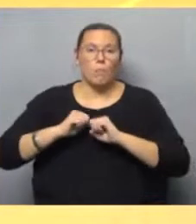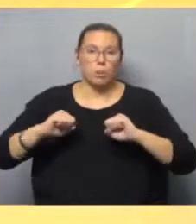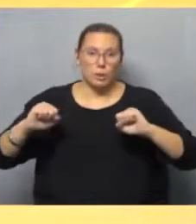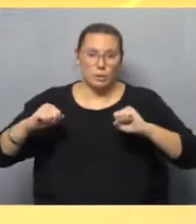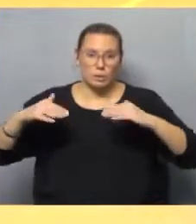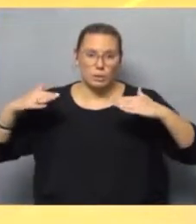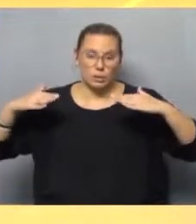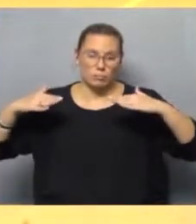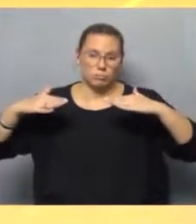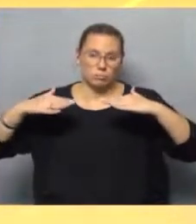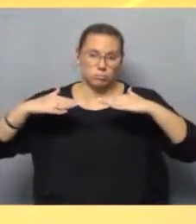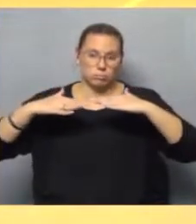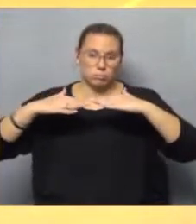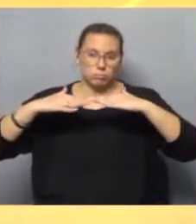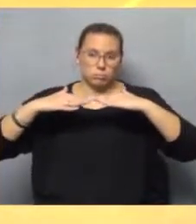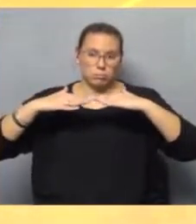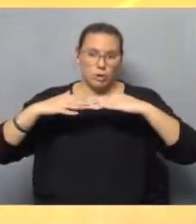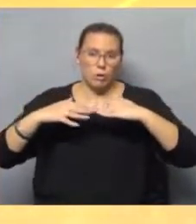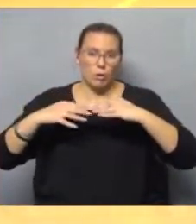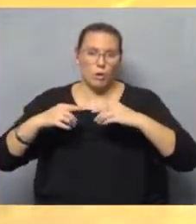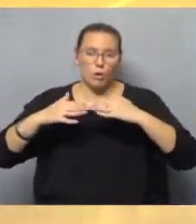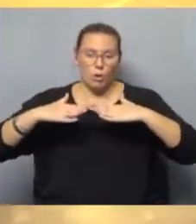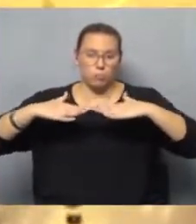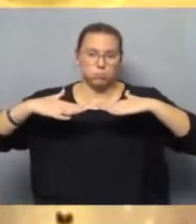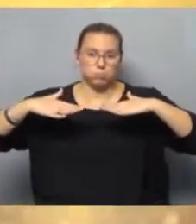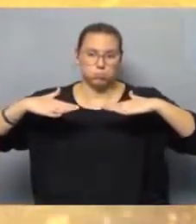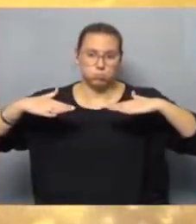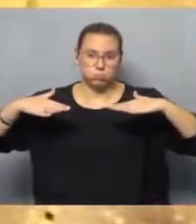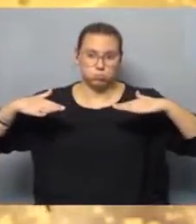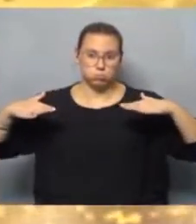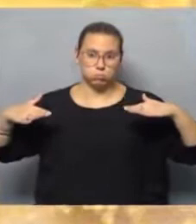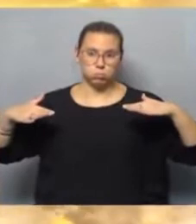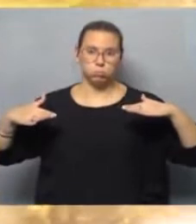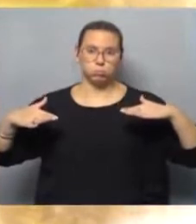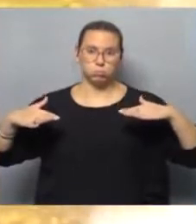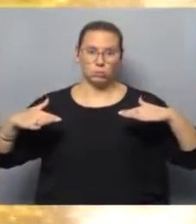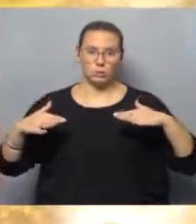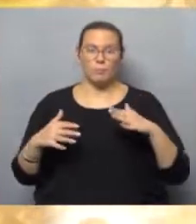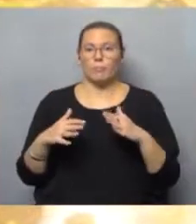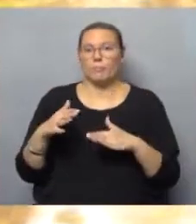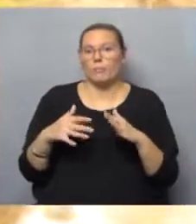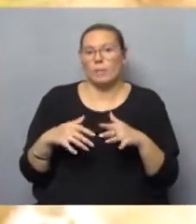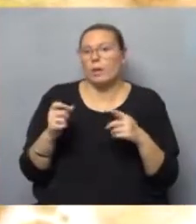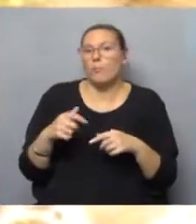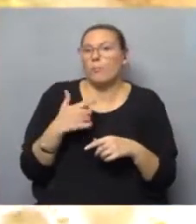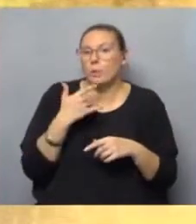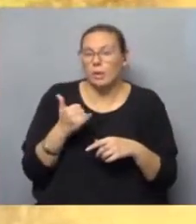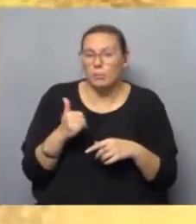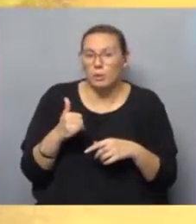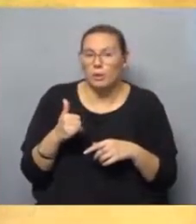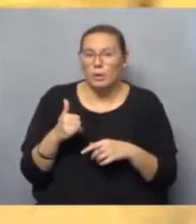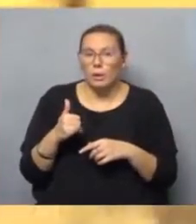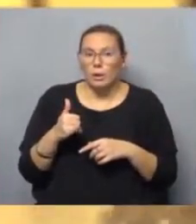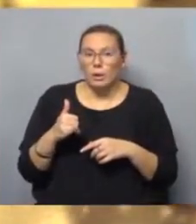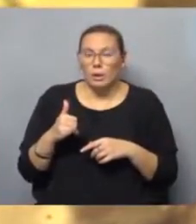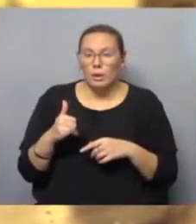de convergencia, que es cuando chocan, o de divergencia, que es cuando se separan, caso típico de lo que sucede en